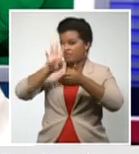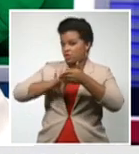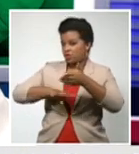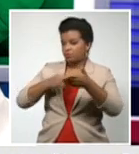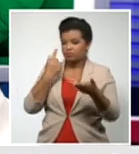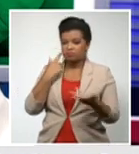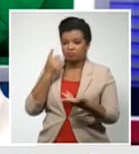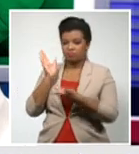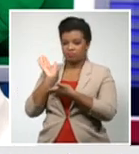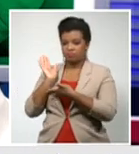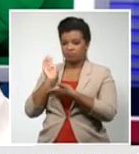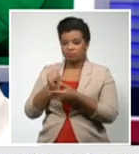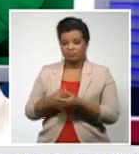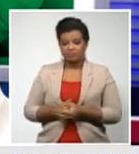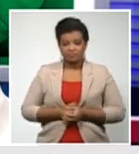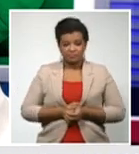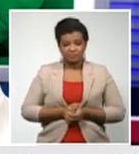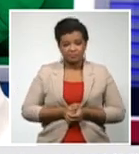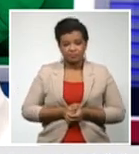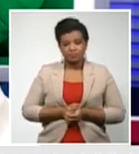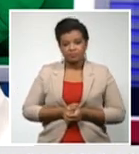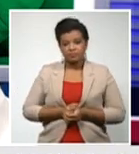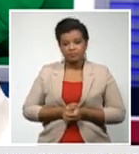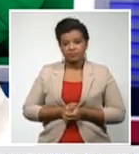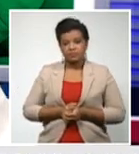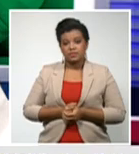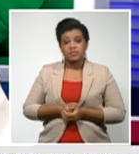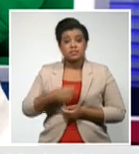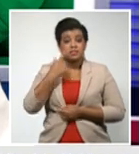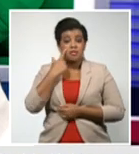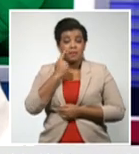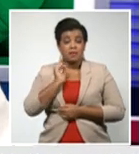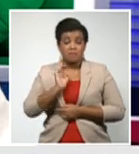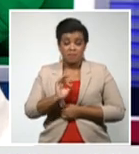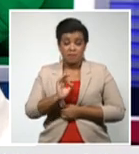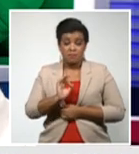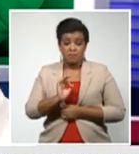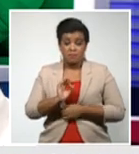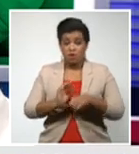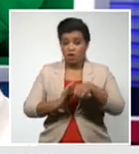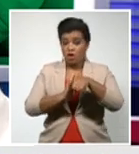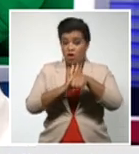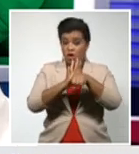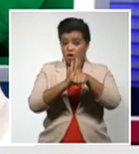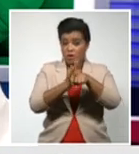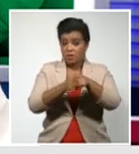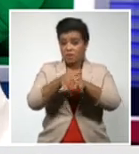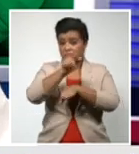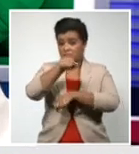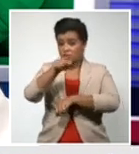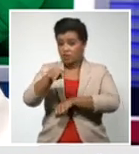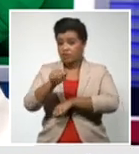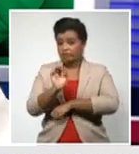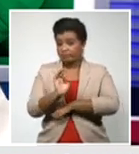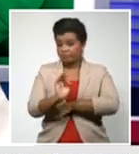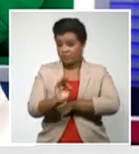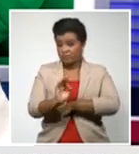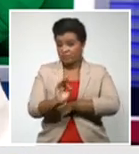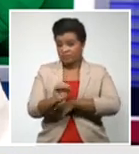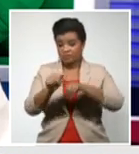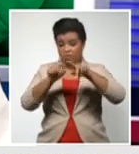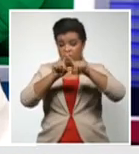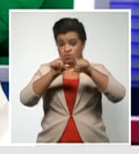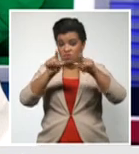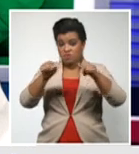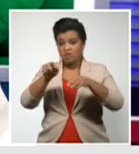de poder ver que el comportamiento es a predominio de los casos autóctonos, después que se